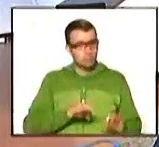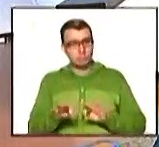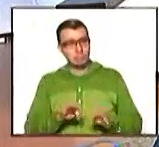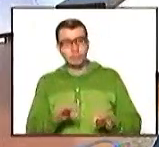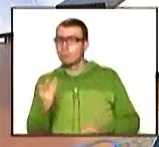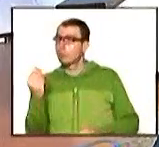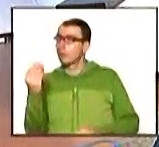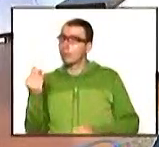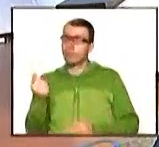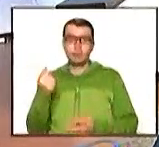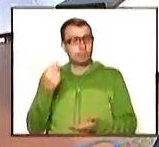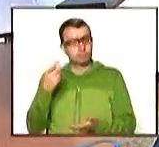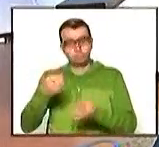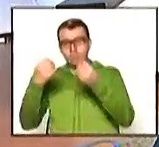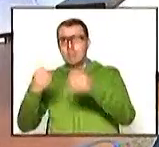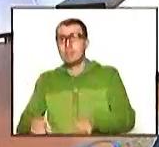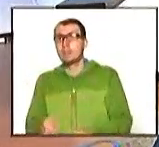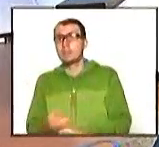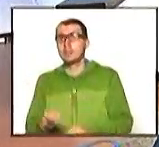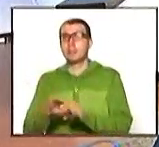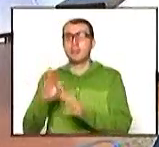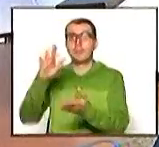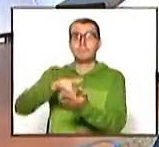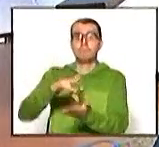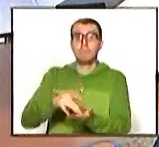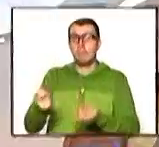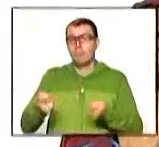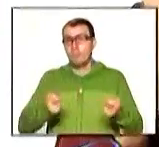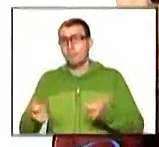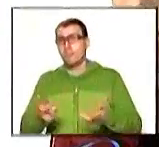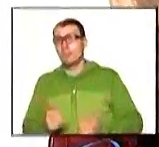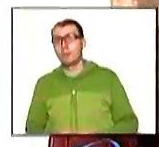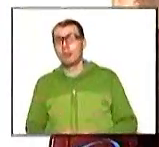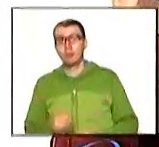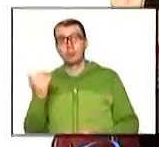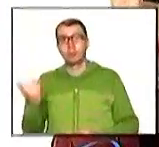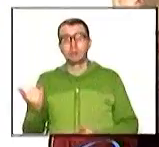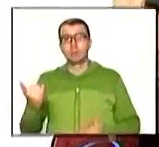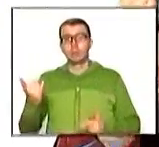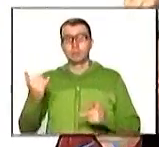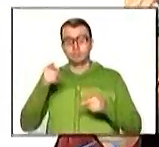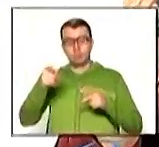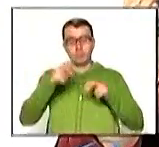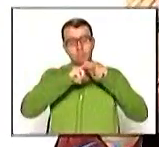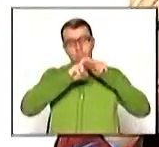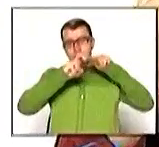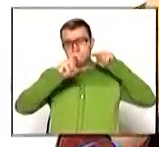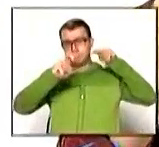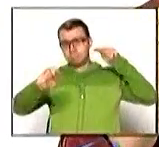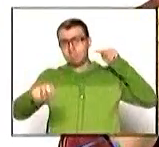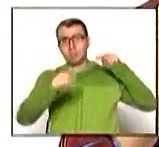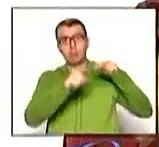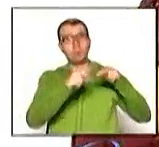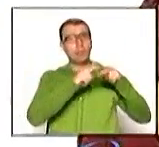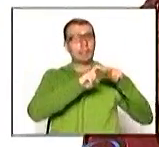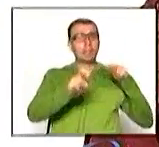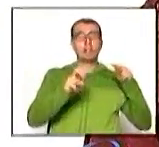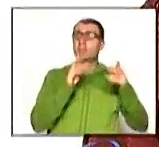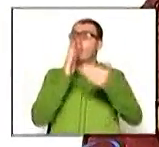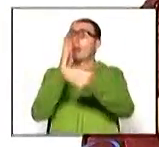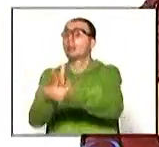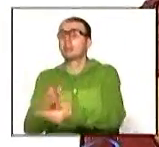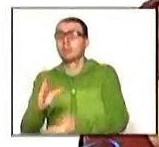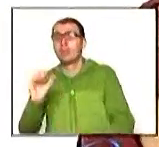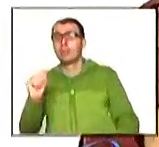y un elefante blanco, porque es que aquí en Manizales hay cable aéreo de ya desde Manizales a Los Cámbulos y a Villa